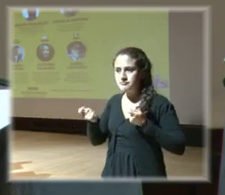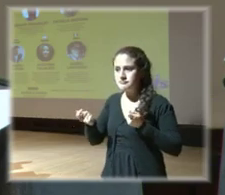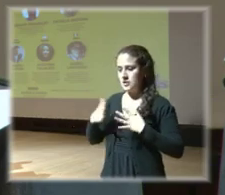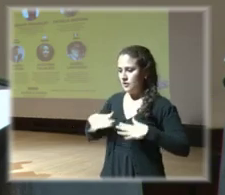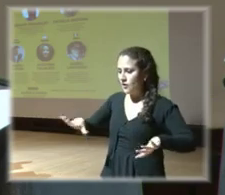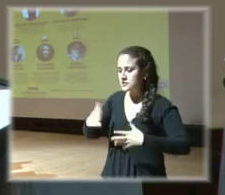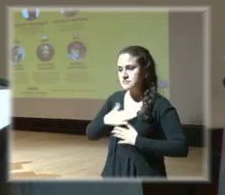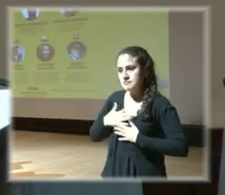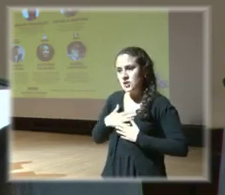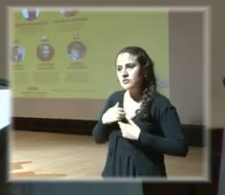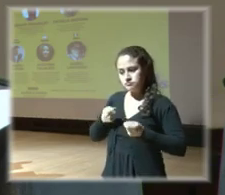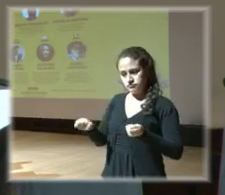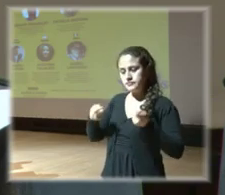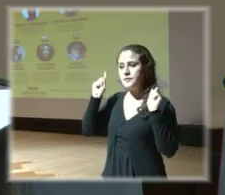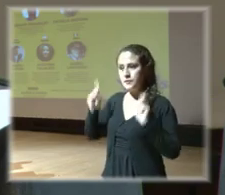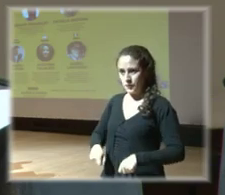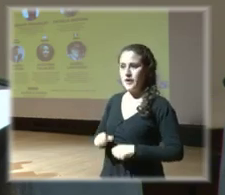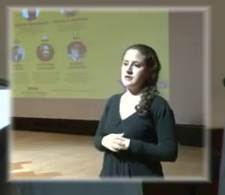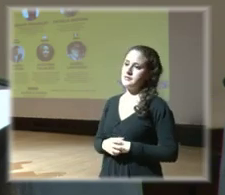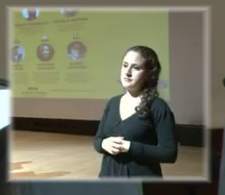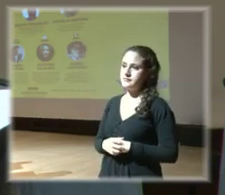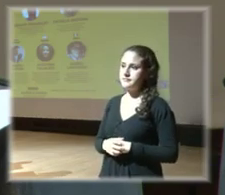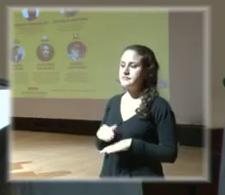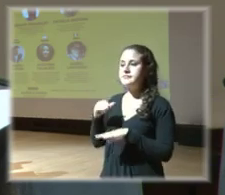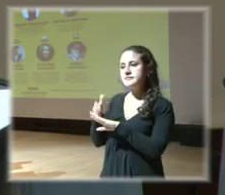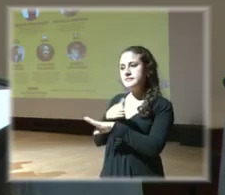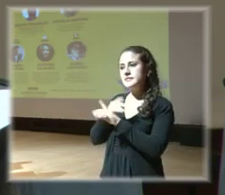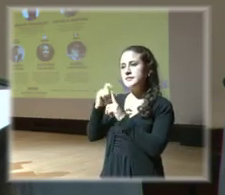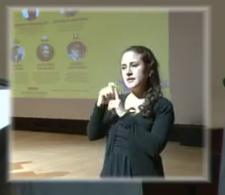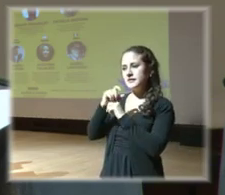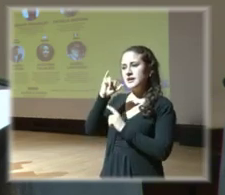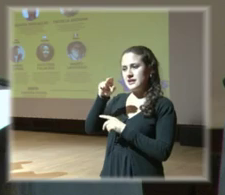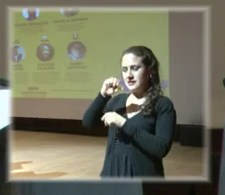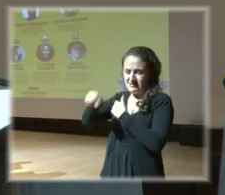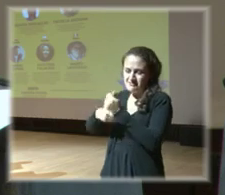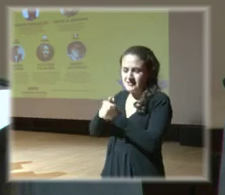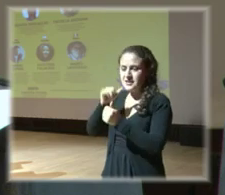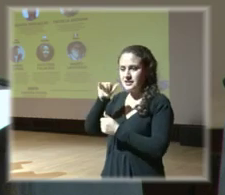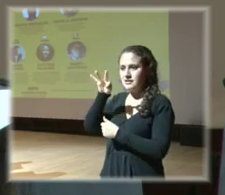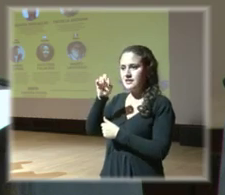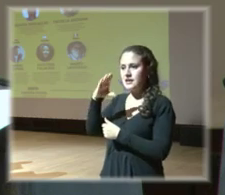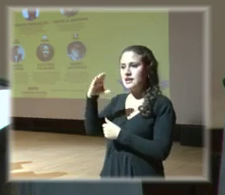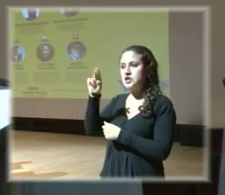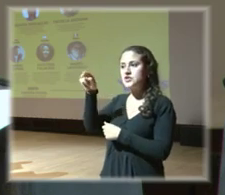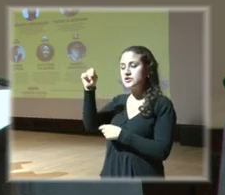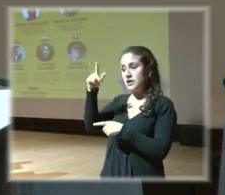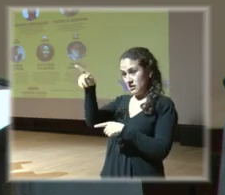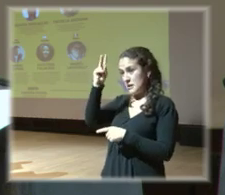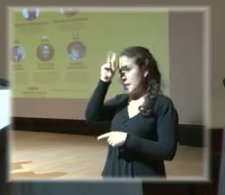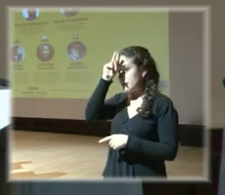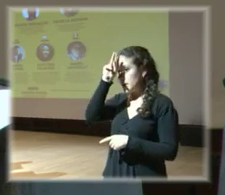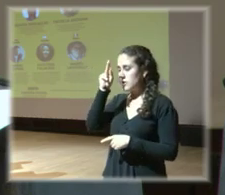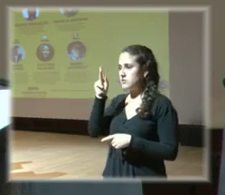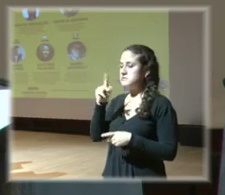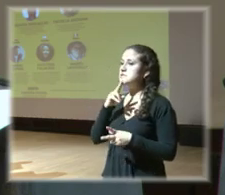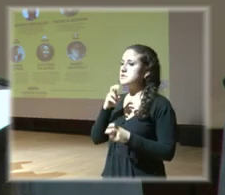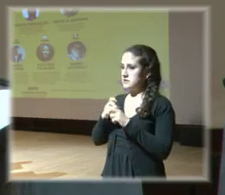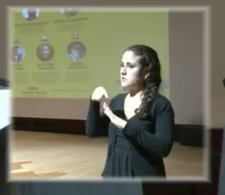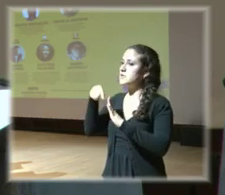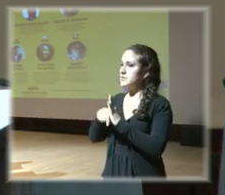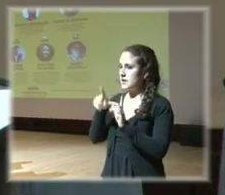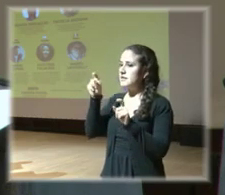su patrimonio. Yo quería concluir mi intervención comentando además que en el caso de Perú, la situación es un poquito más compleja que el tema de la interdicción,